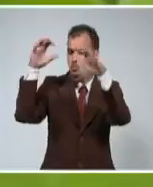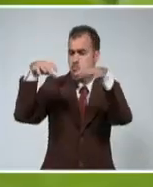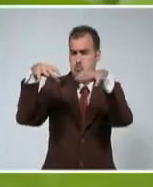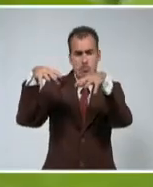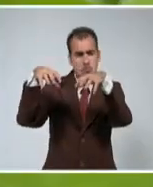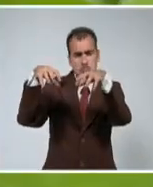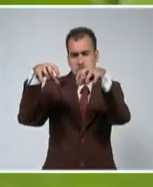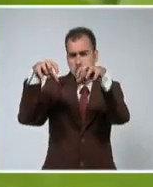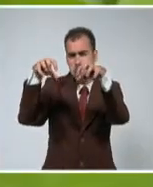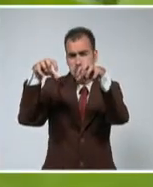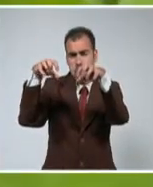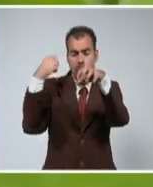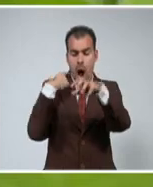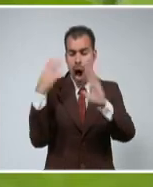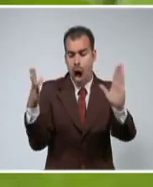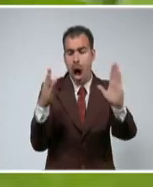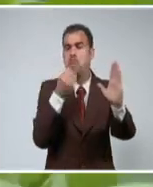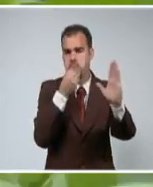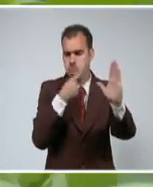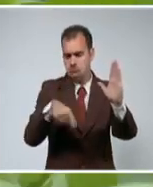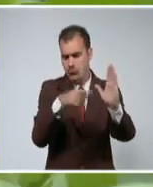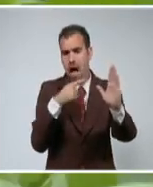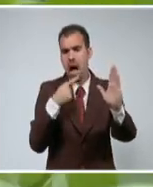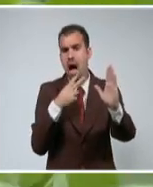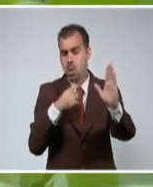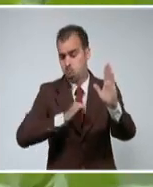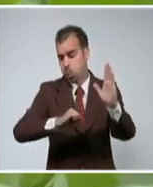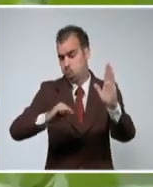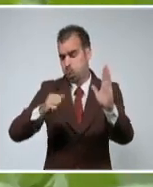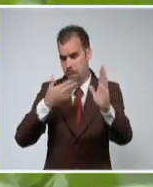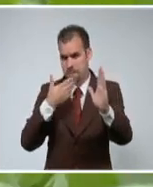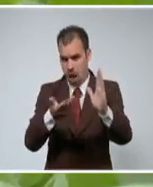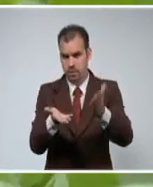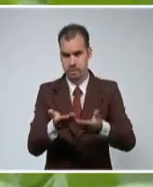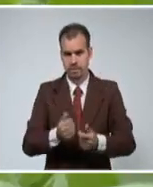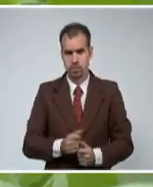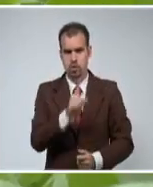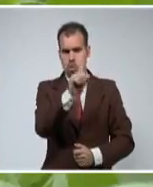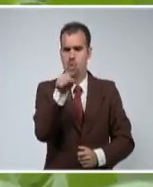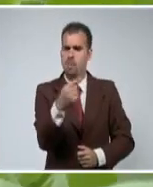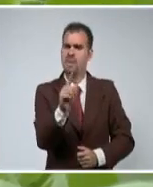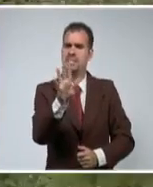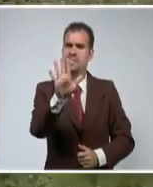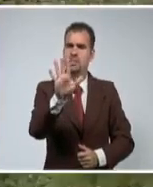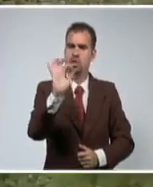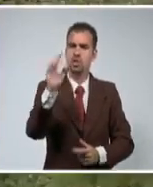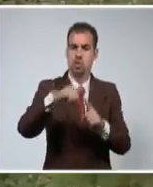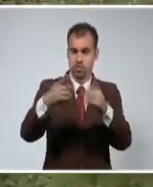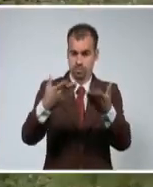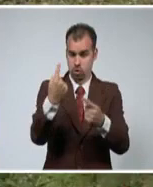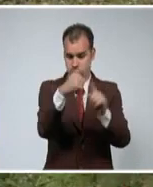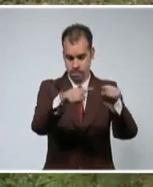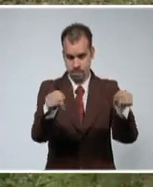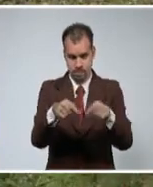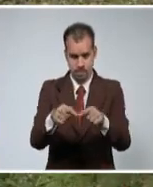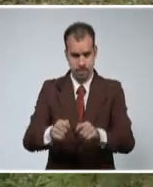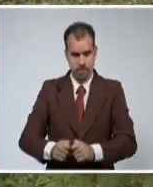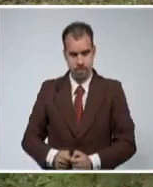en todo el año. El rendimiento promedio es de 1,5 toneladas por hectáreas.